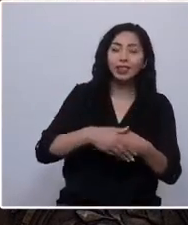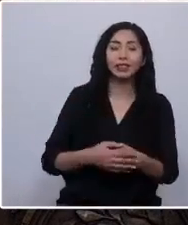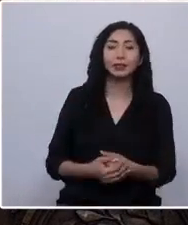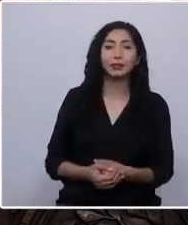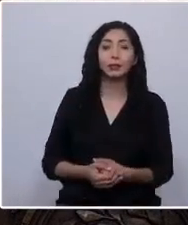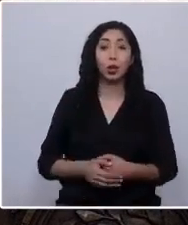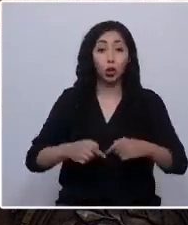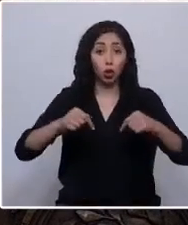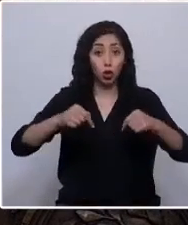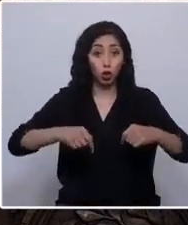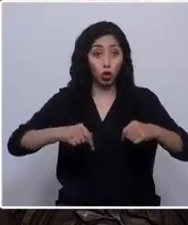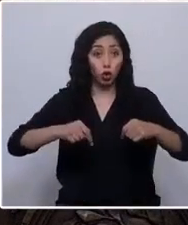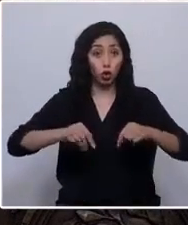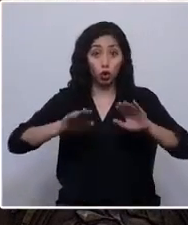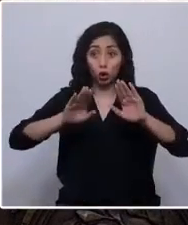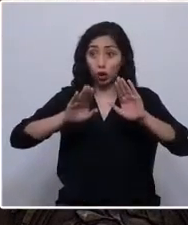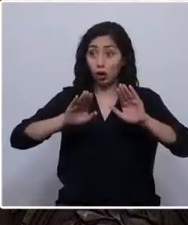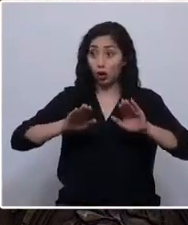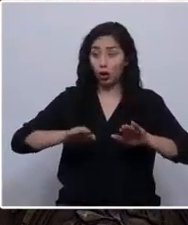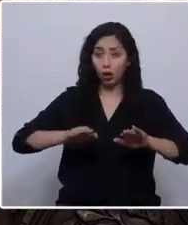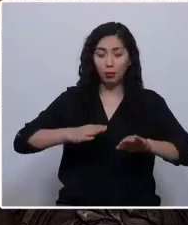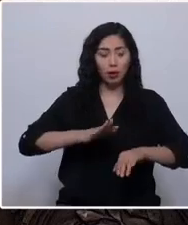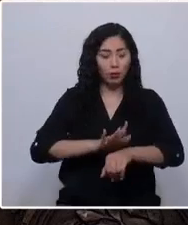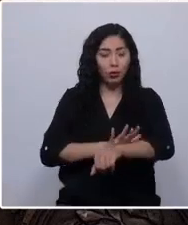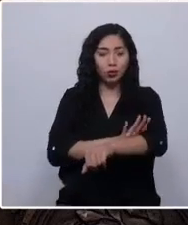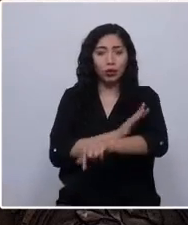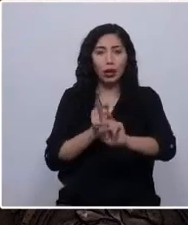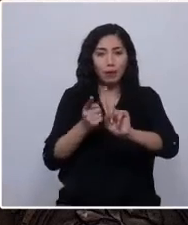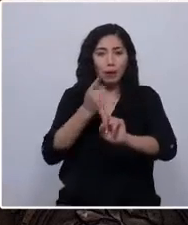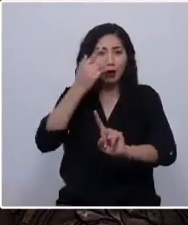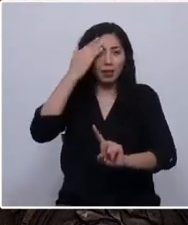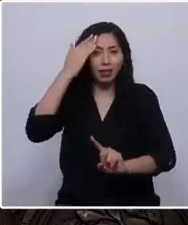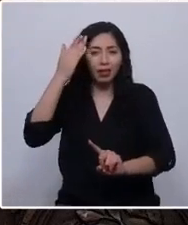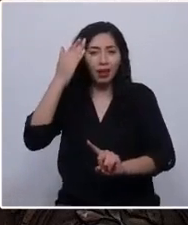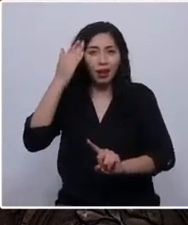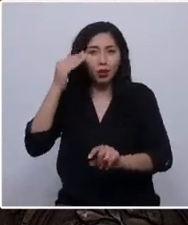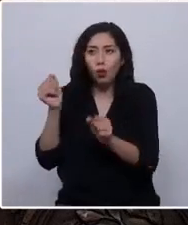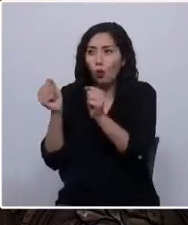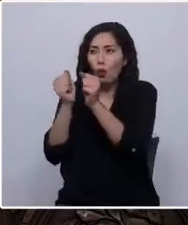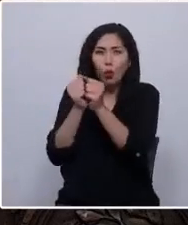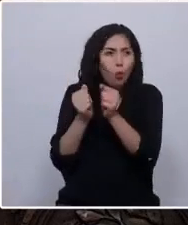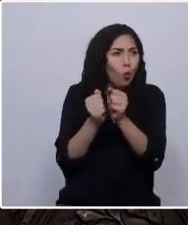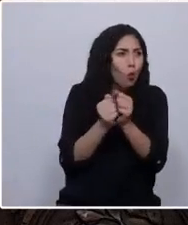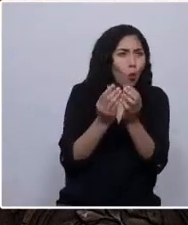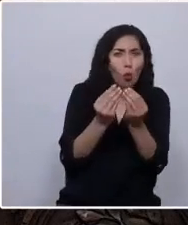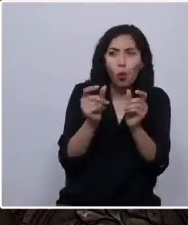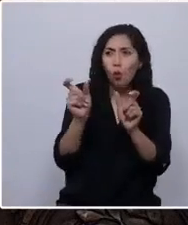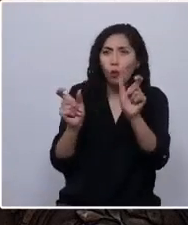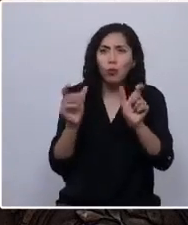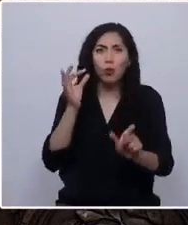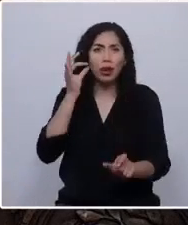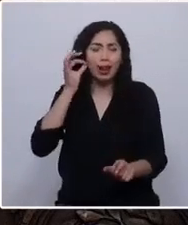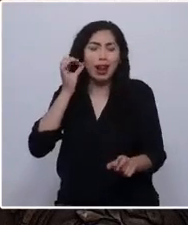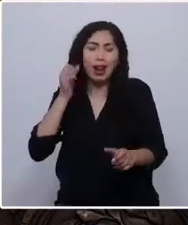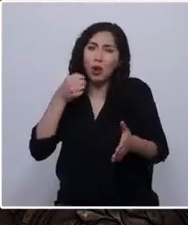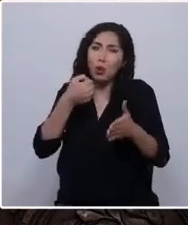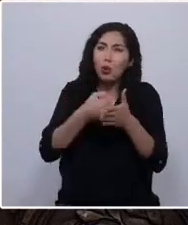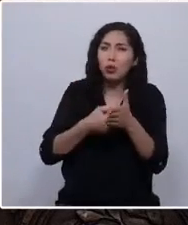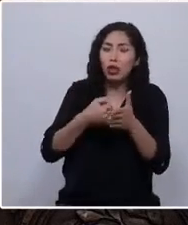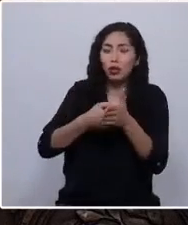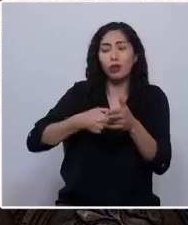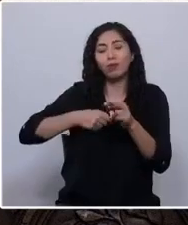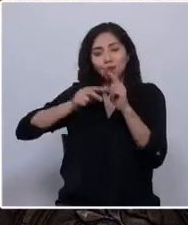Hoy siento la misma emoción del primer día. Estar junto a grandes mujeres luchadoras es un honor y no es más que